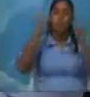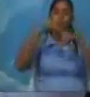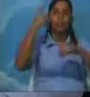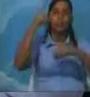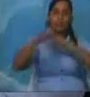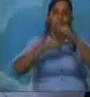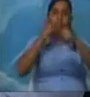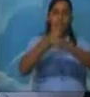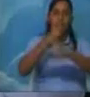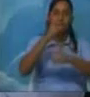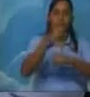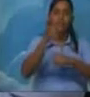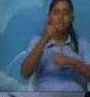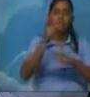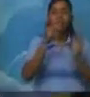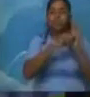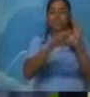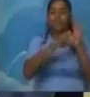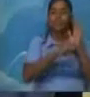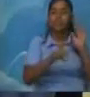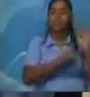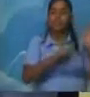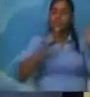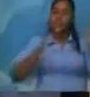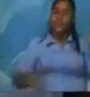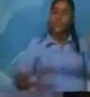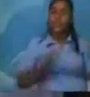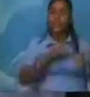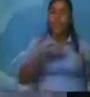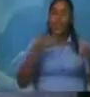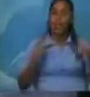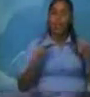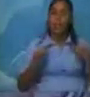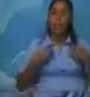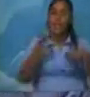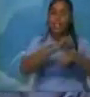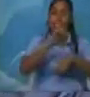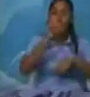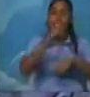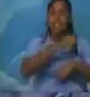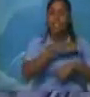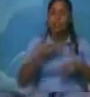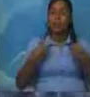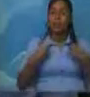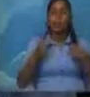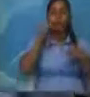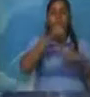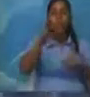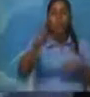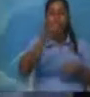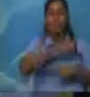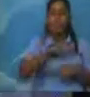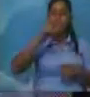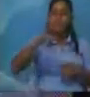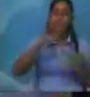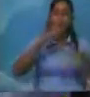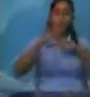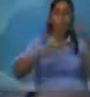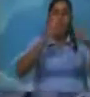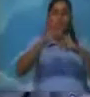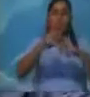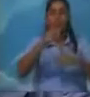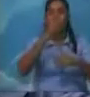los mandamientos que el señor quieren vivir y la iglesia va a gritar sí queremos vivir ustedes quieren ser multiplicados